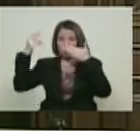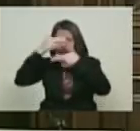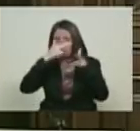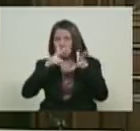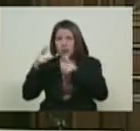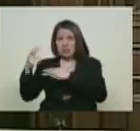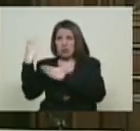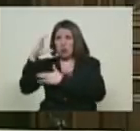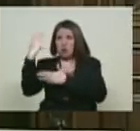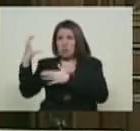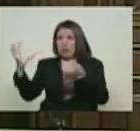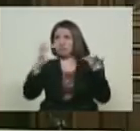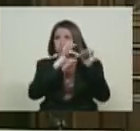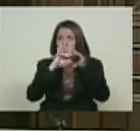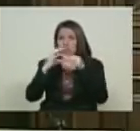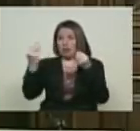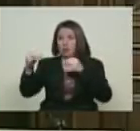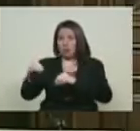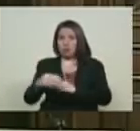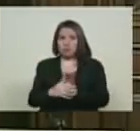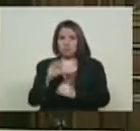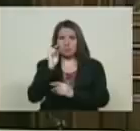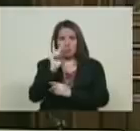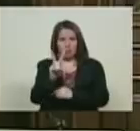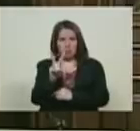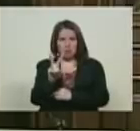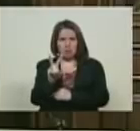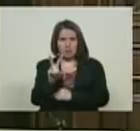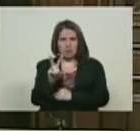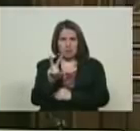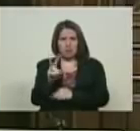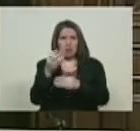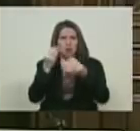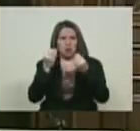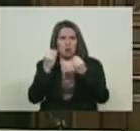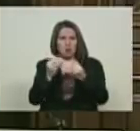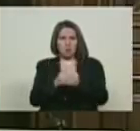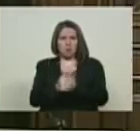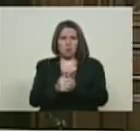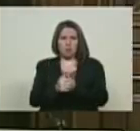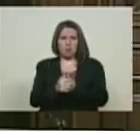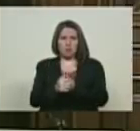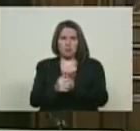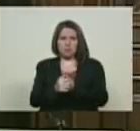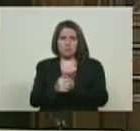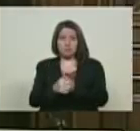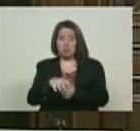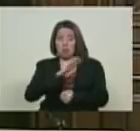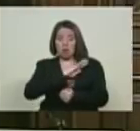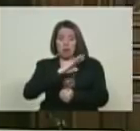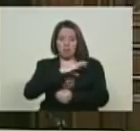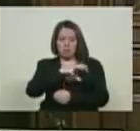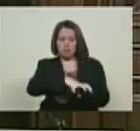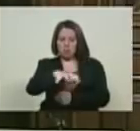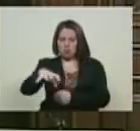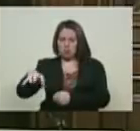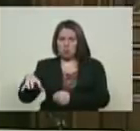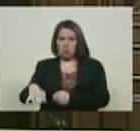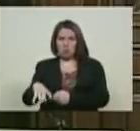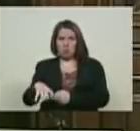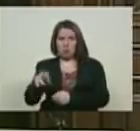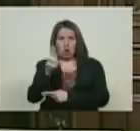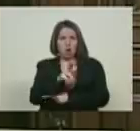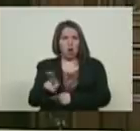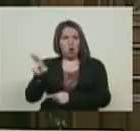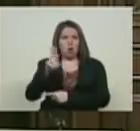extrema. Vamos a ver cómo esta gente ha descompuesto a sus propias bases y los termina utilizando